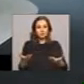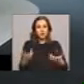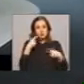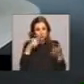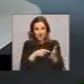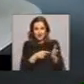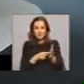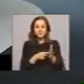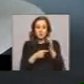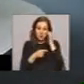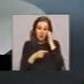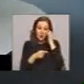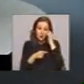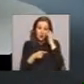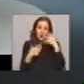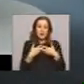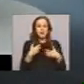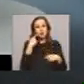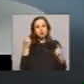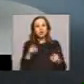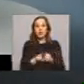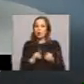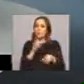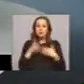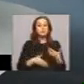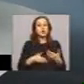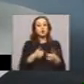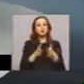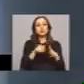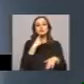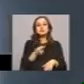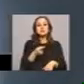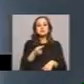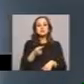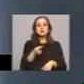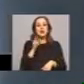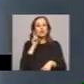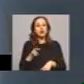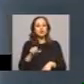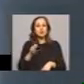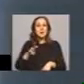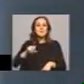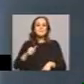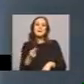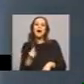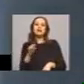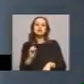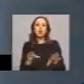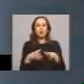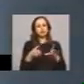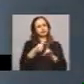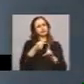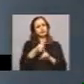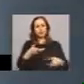claro, Civil. El maquis es un poco lo mismo. Sí. Todo el mundo dice el maquis. Bueno, pues es una serie de soldados gloriosos que luchan por la